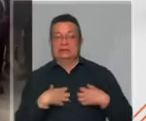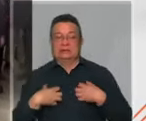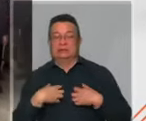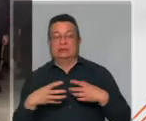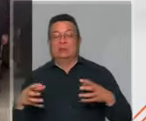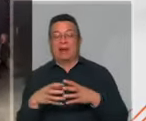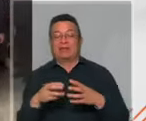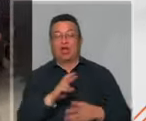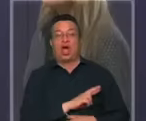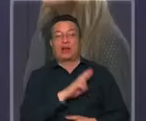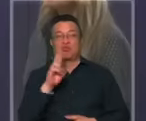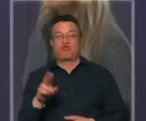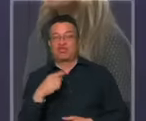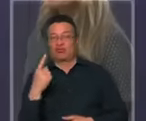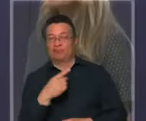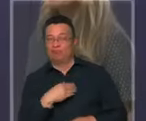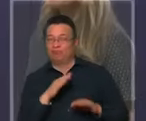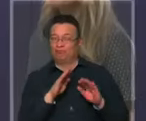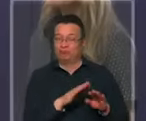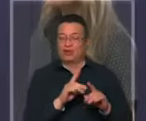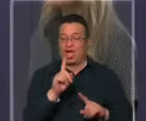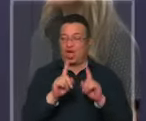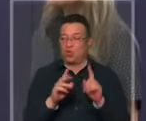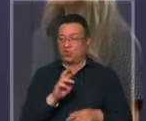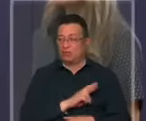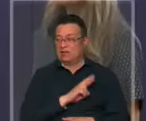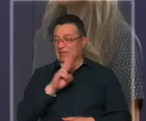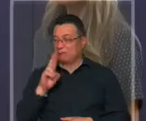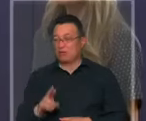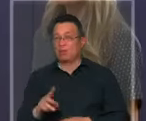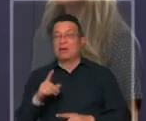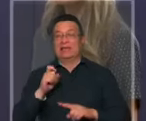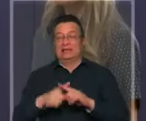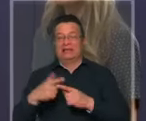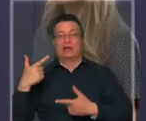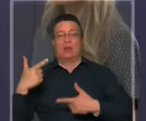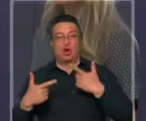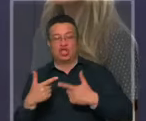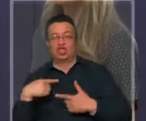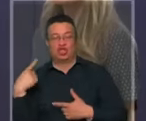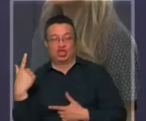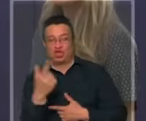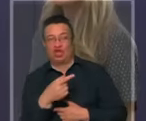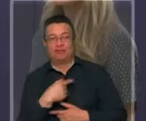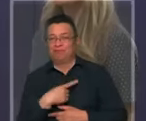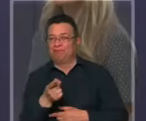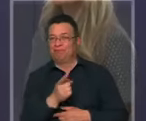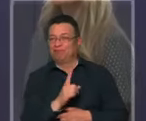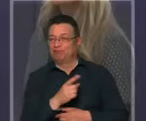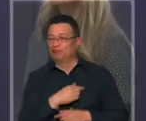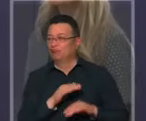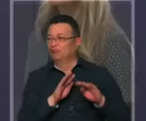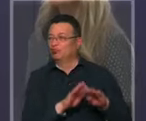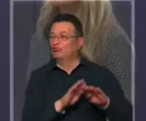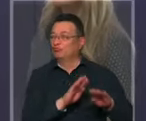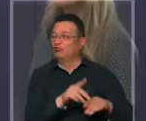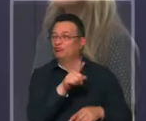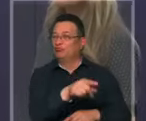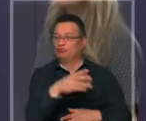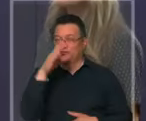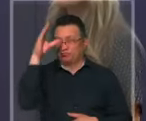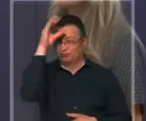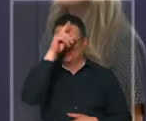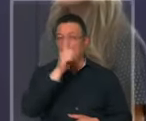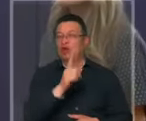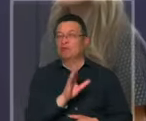Partido Republicano. De hecho, muchos republicanos reputados, estoy hablando de ex políticos republicanos, no se han cuadrado con esta